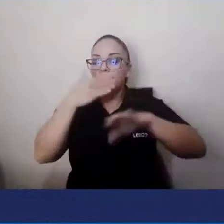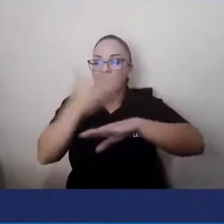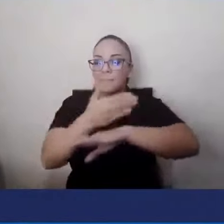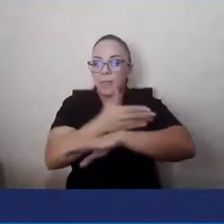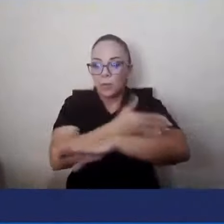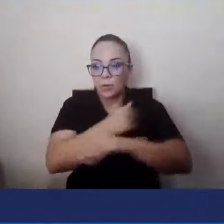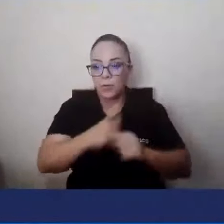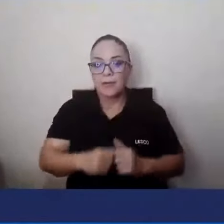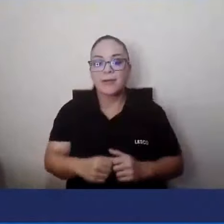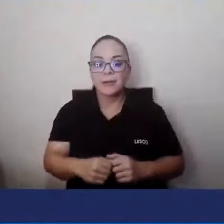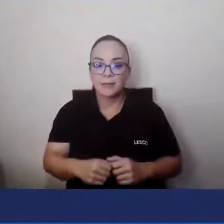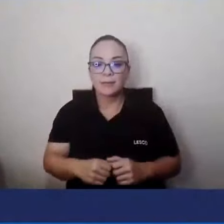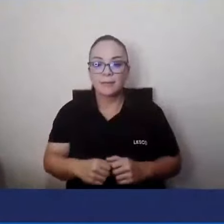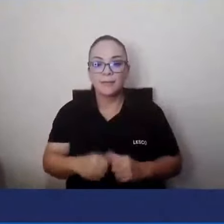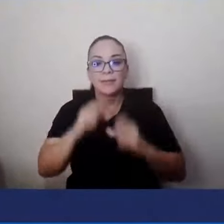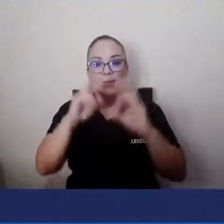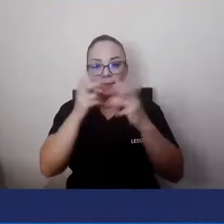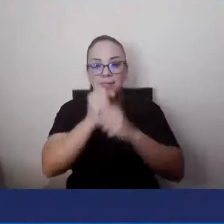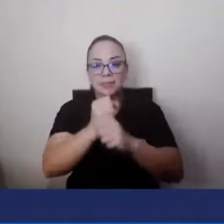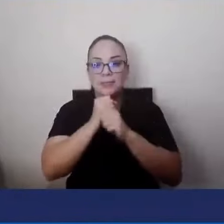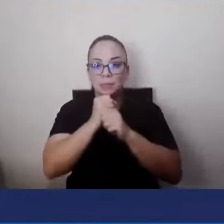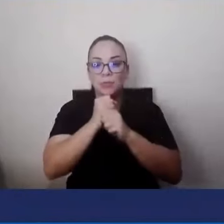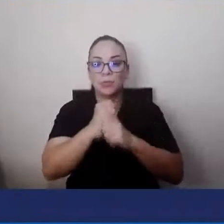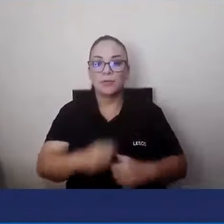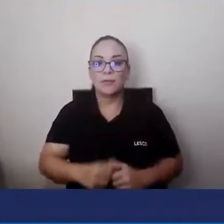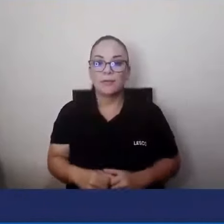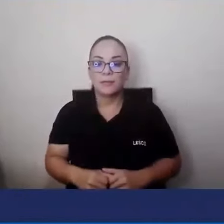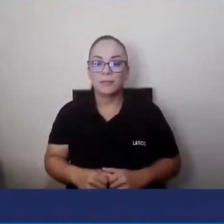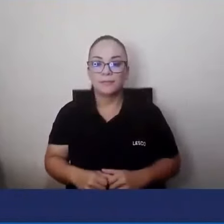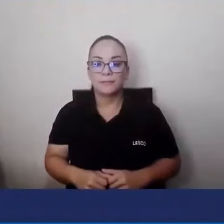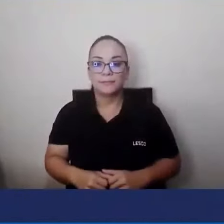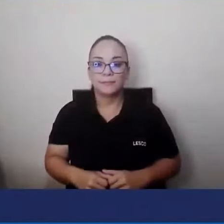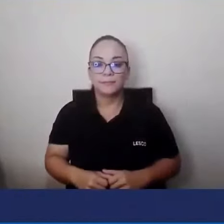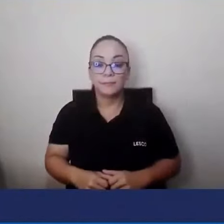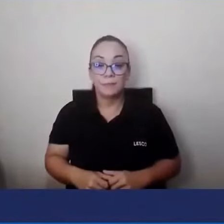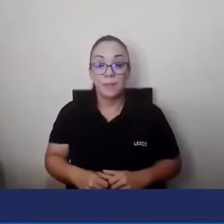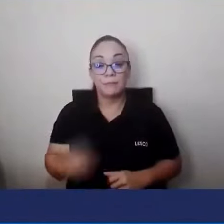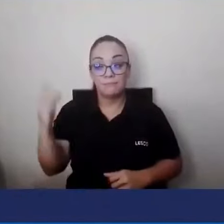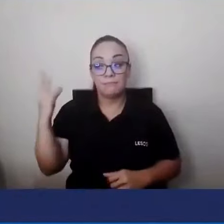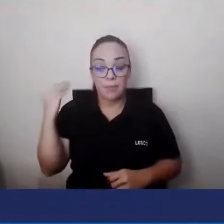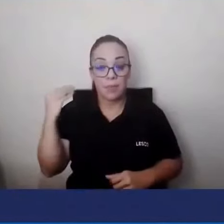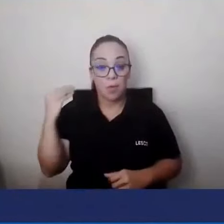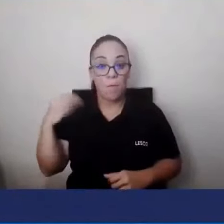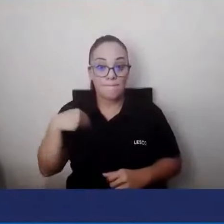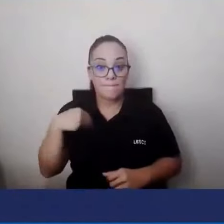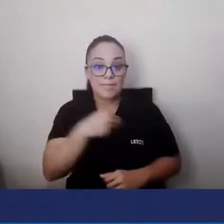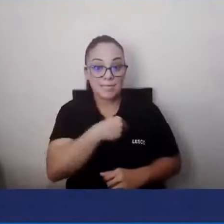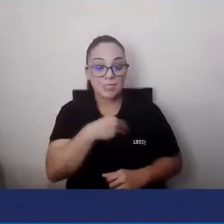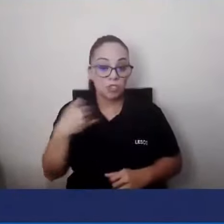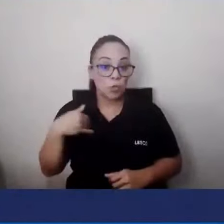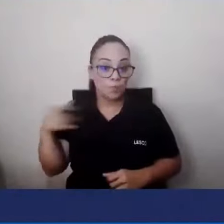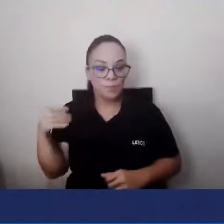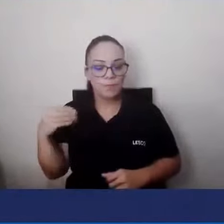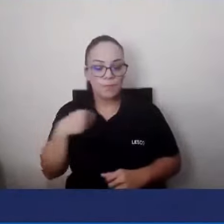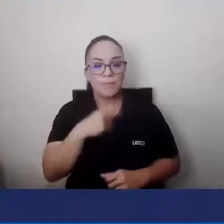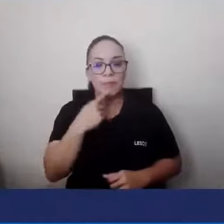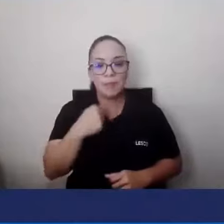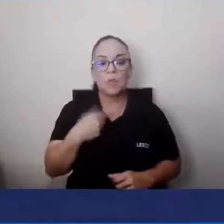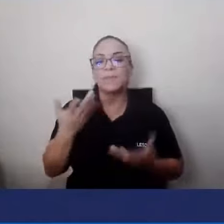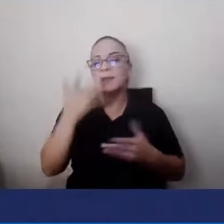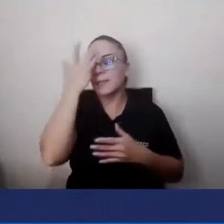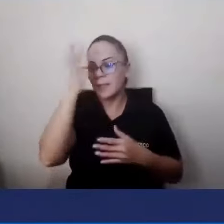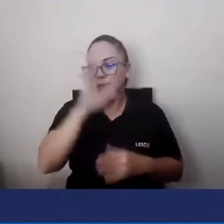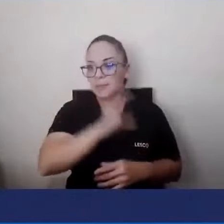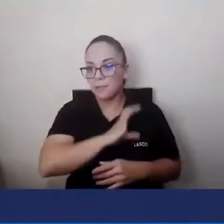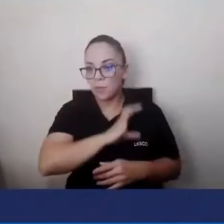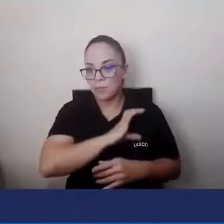la seguridad. Me dice el señor ministro que la inteligencia policial, y